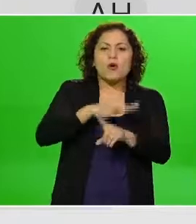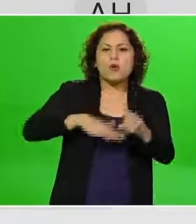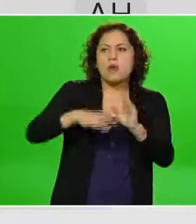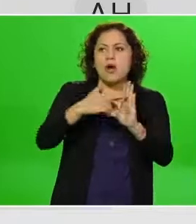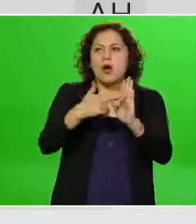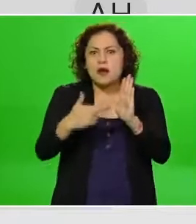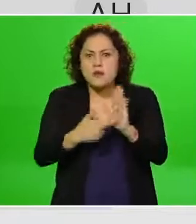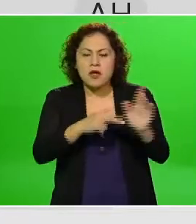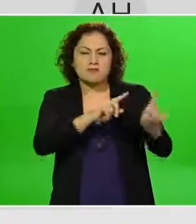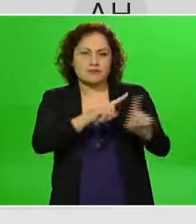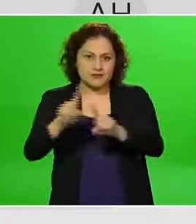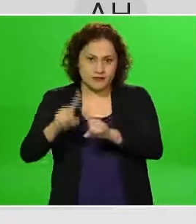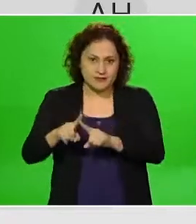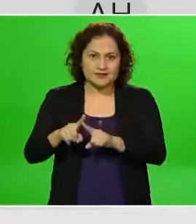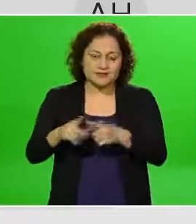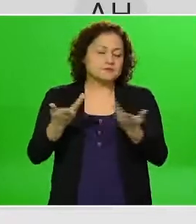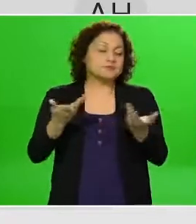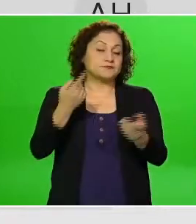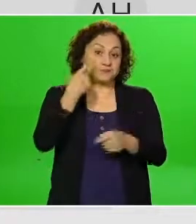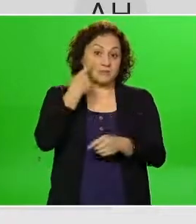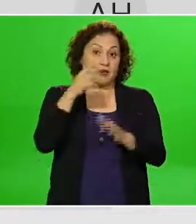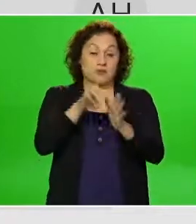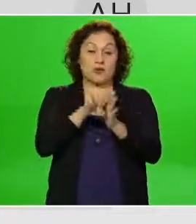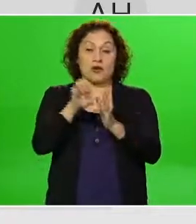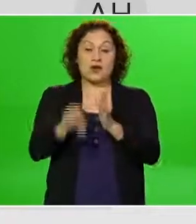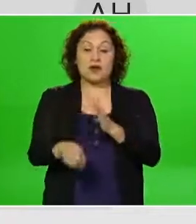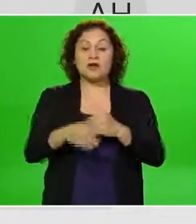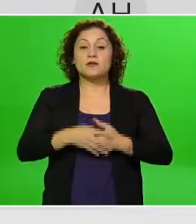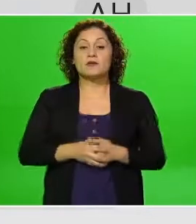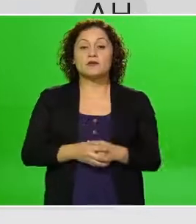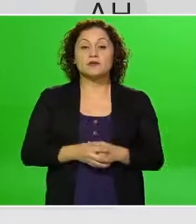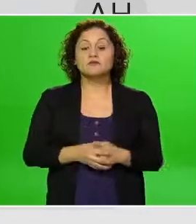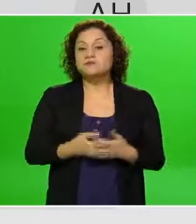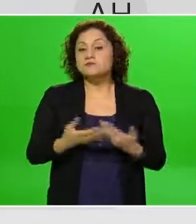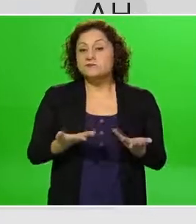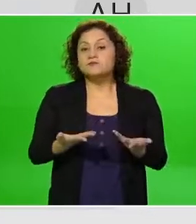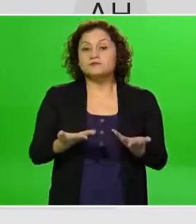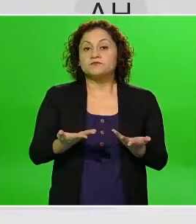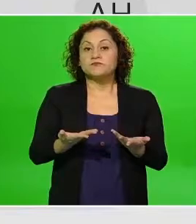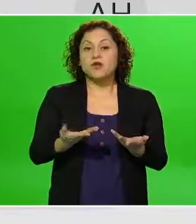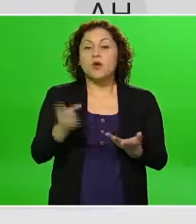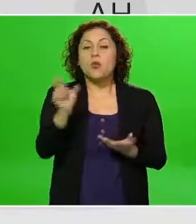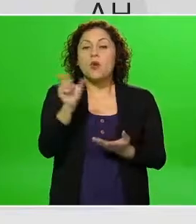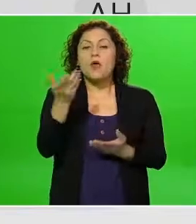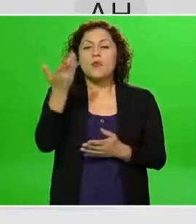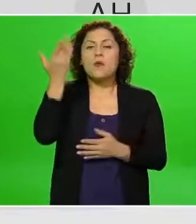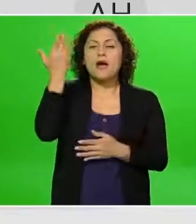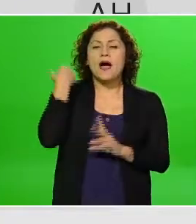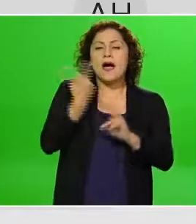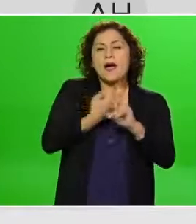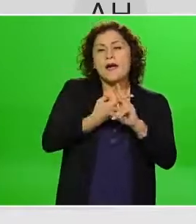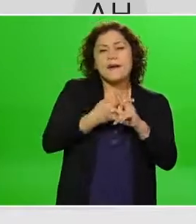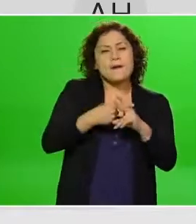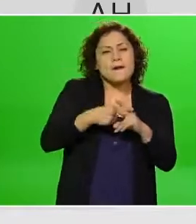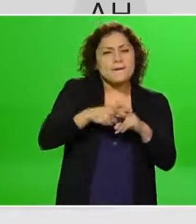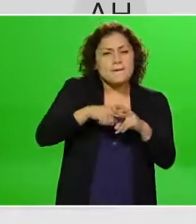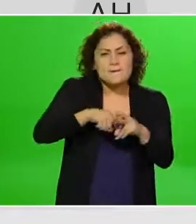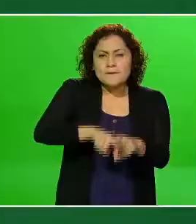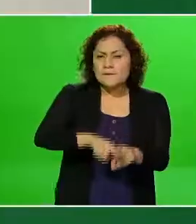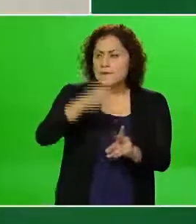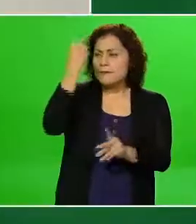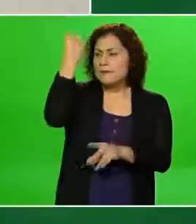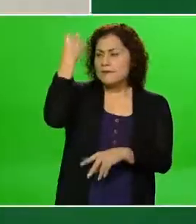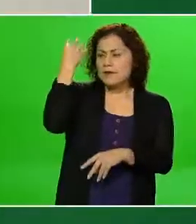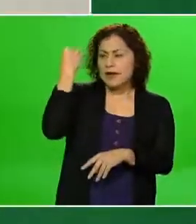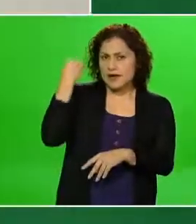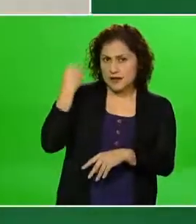riesgo. Si nosotros revisamos inclusive las primeras versiones de este documento, allá cuando se activó el semáforo